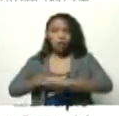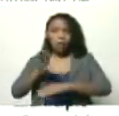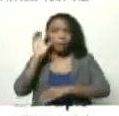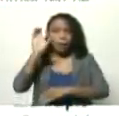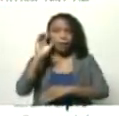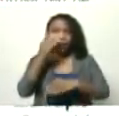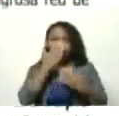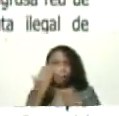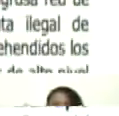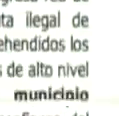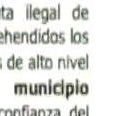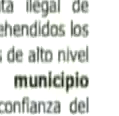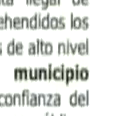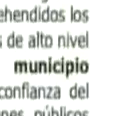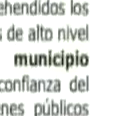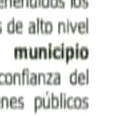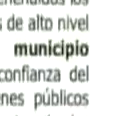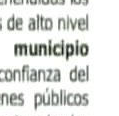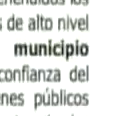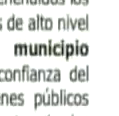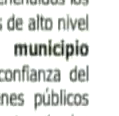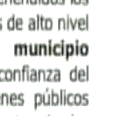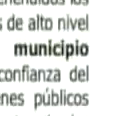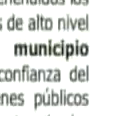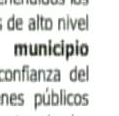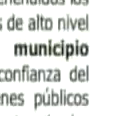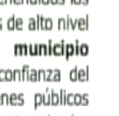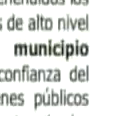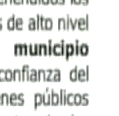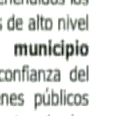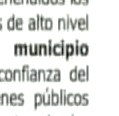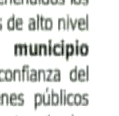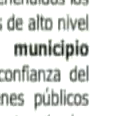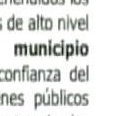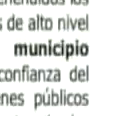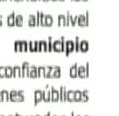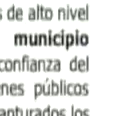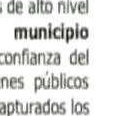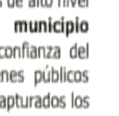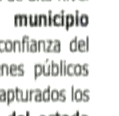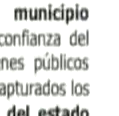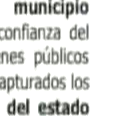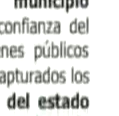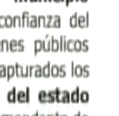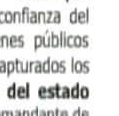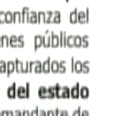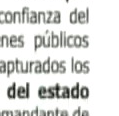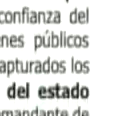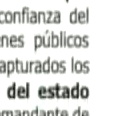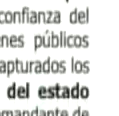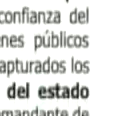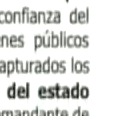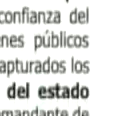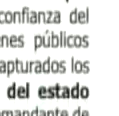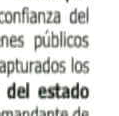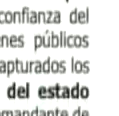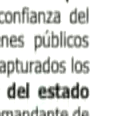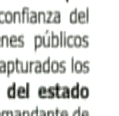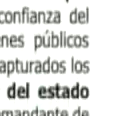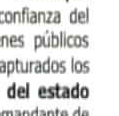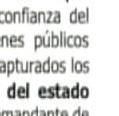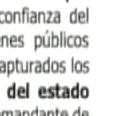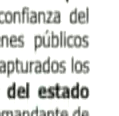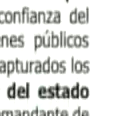que el pasado 28 de enero se desplegó conjuntamente con los organismos competentes del